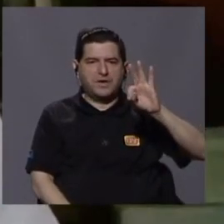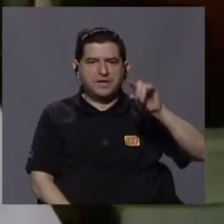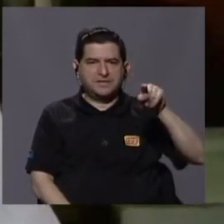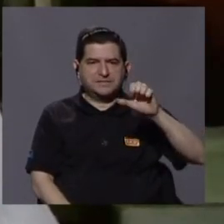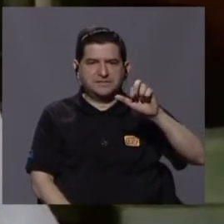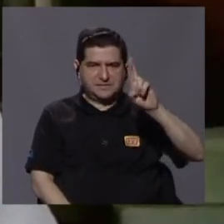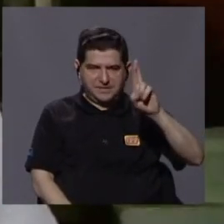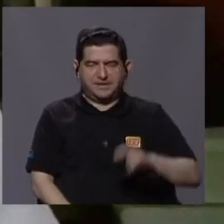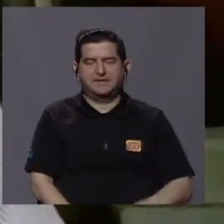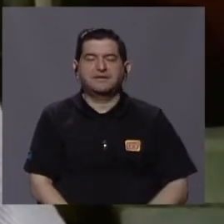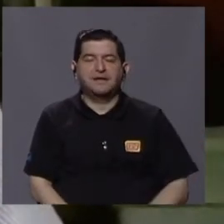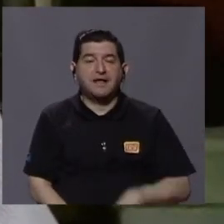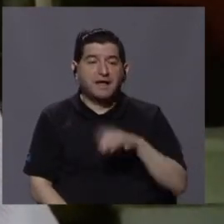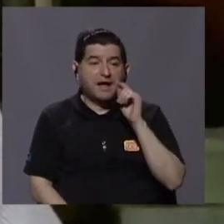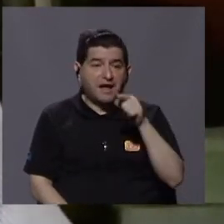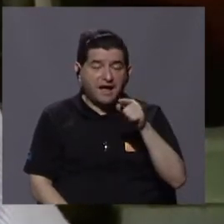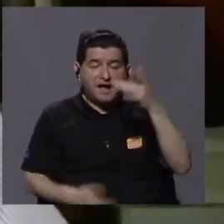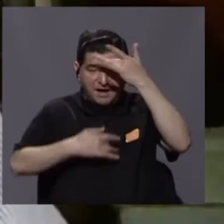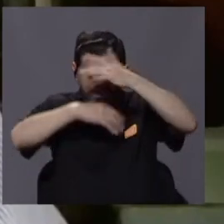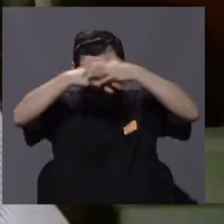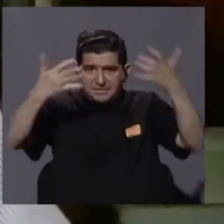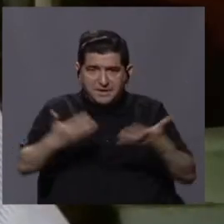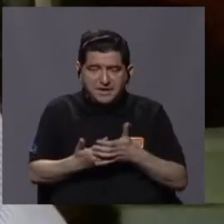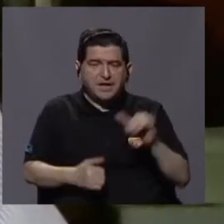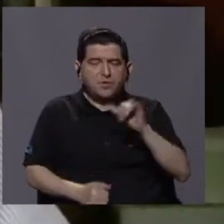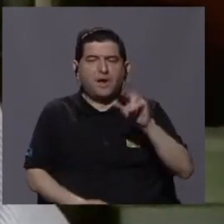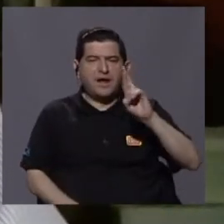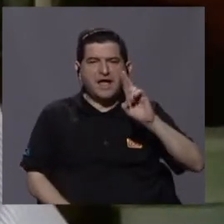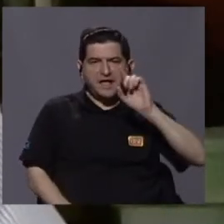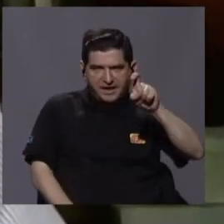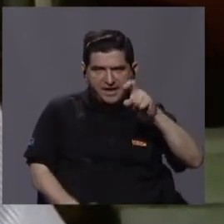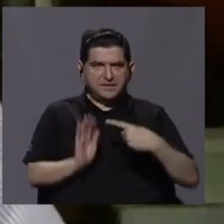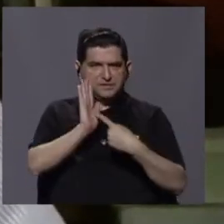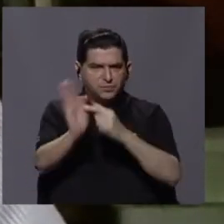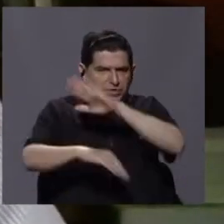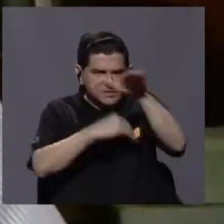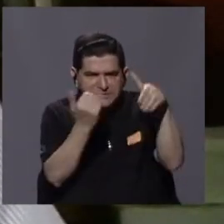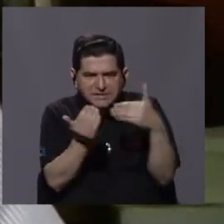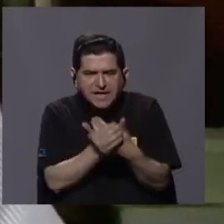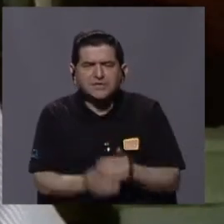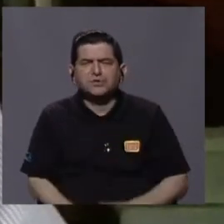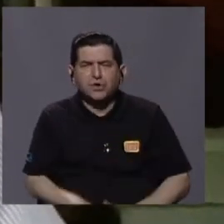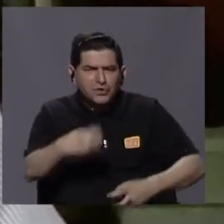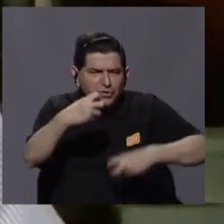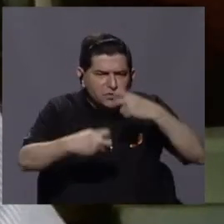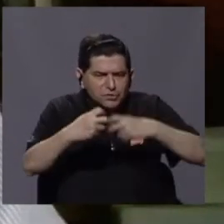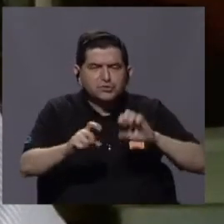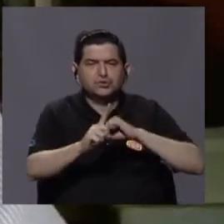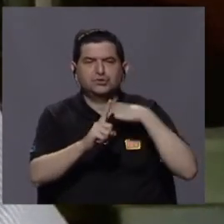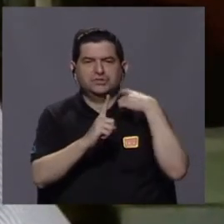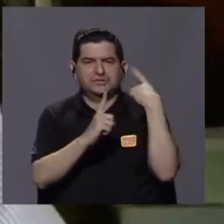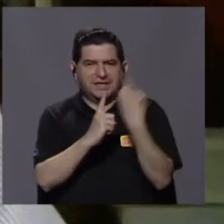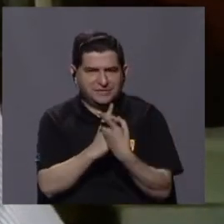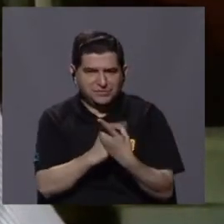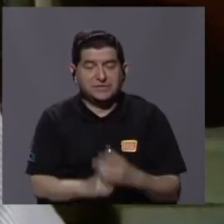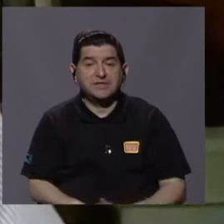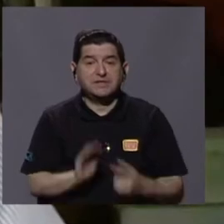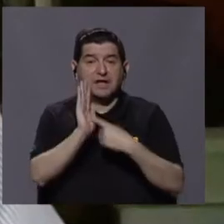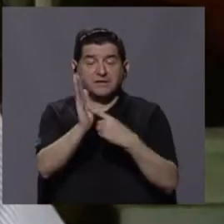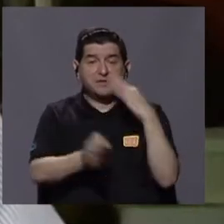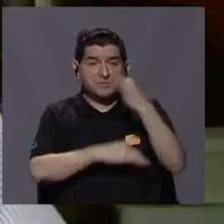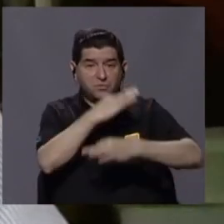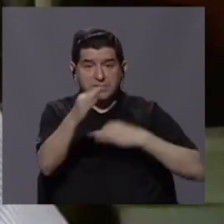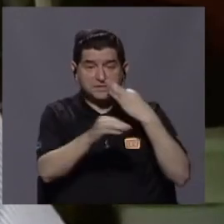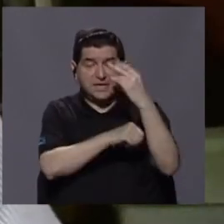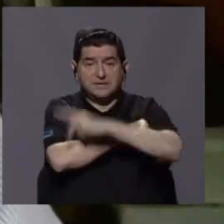la pandemia es como una placa de rayos x que radiografía todas las roturas de una sociedad y te muestra el tipo